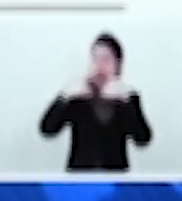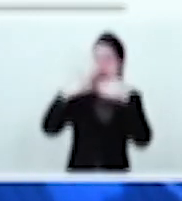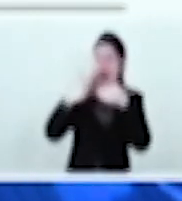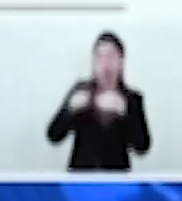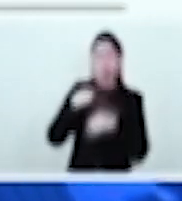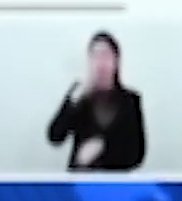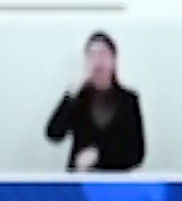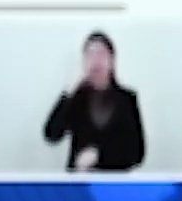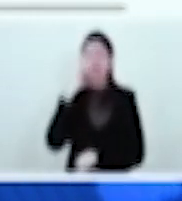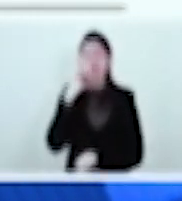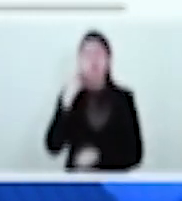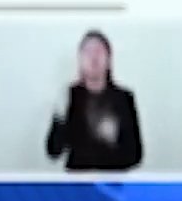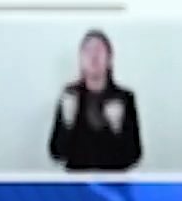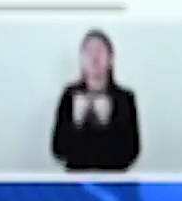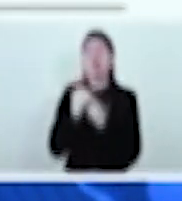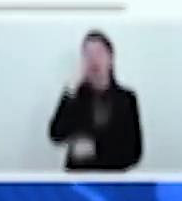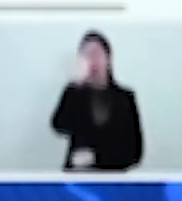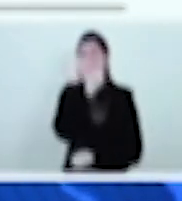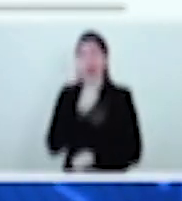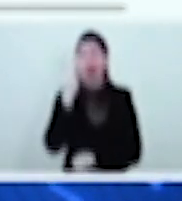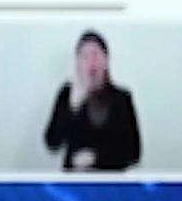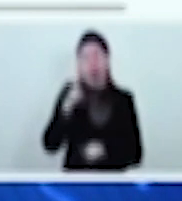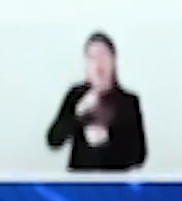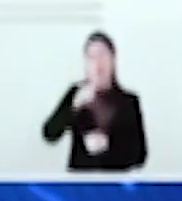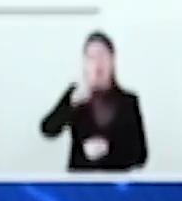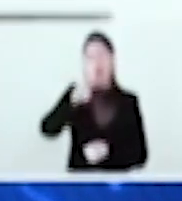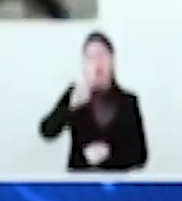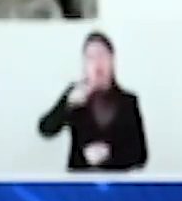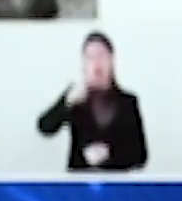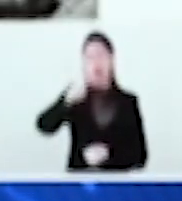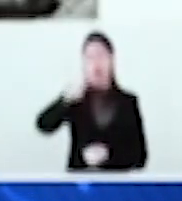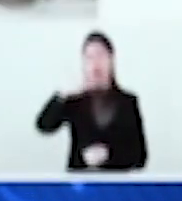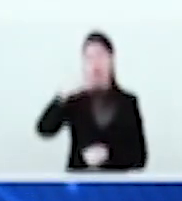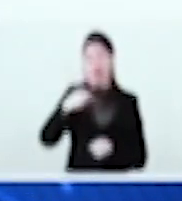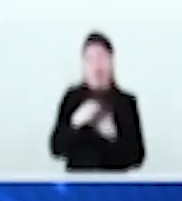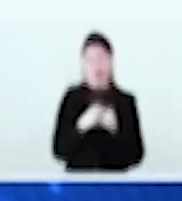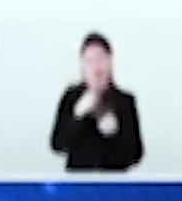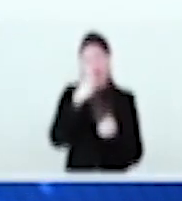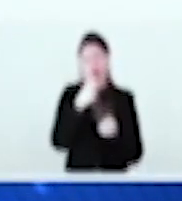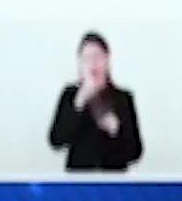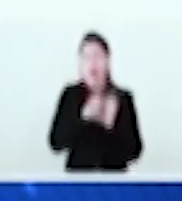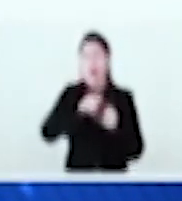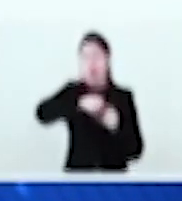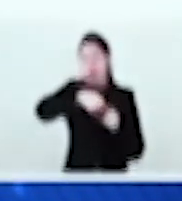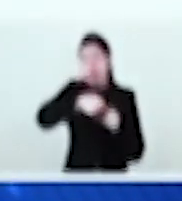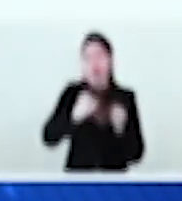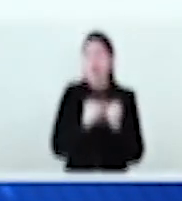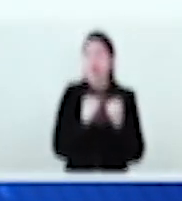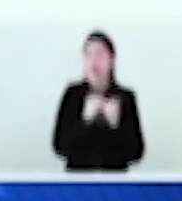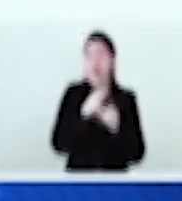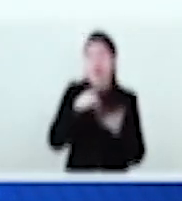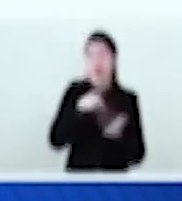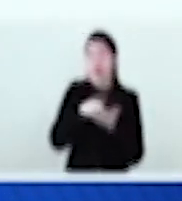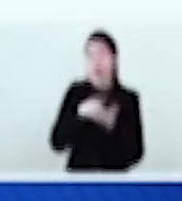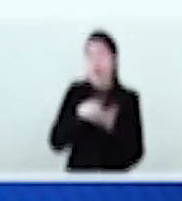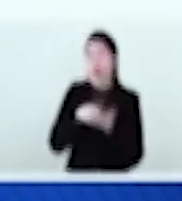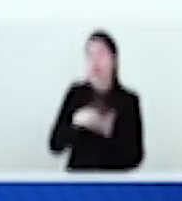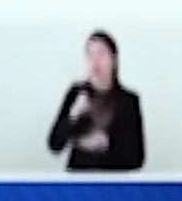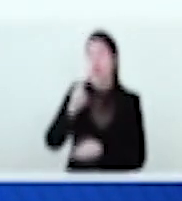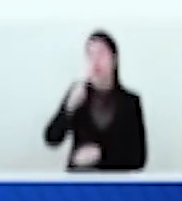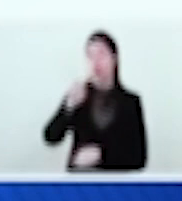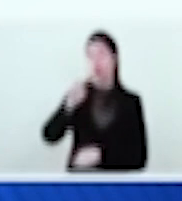reponiendo las traves, evitando que vaya a fallar nuevamente la estructura. Es una obra que pues se va a